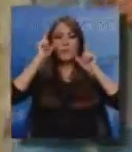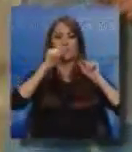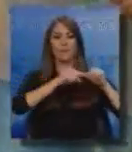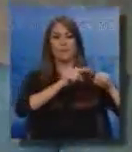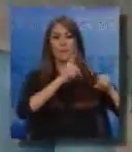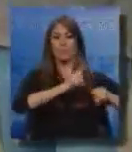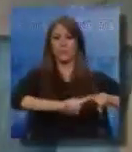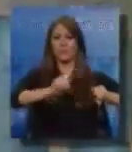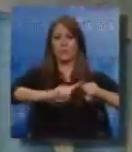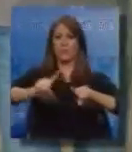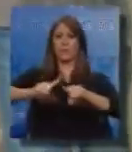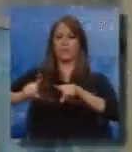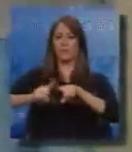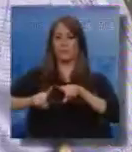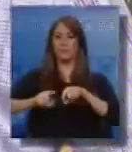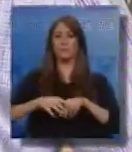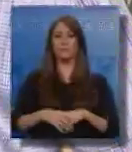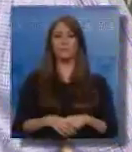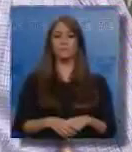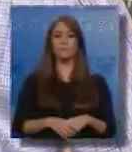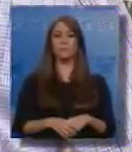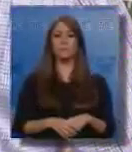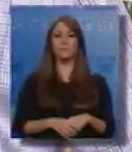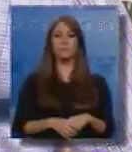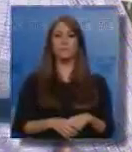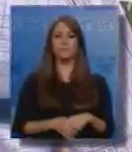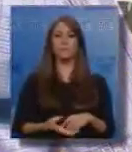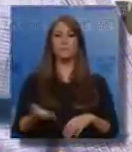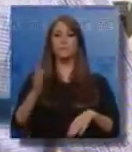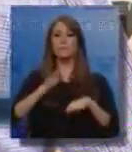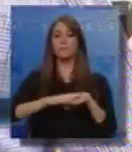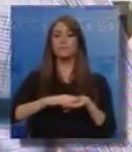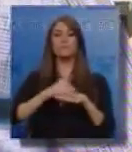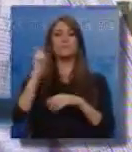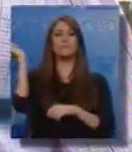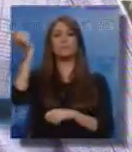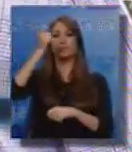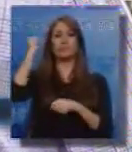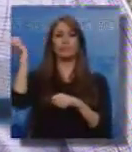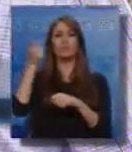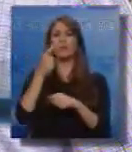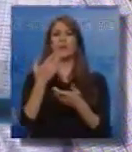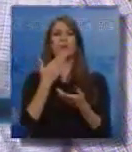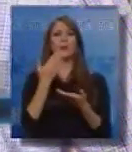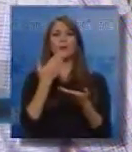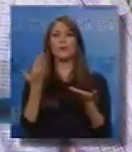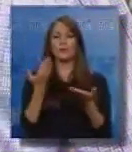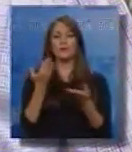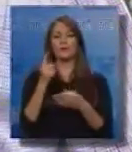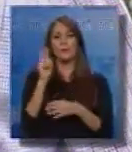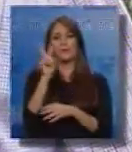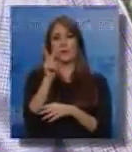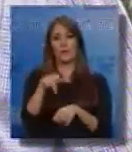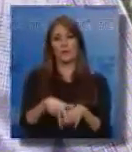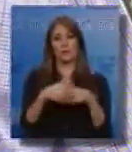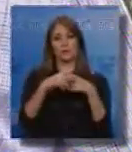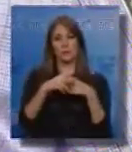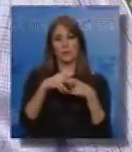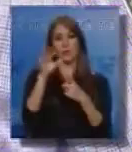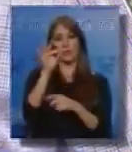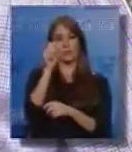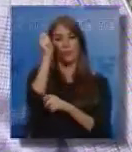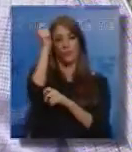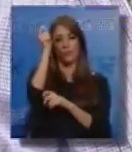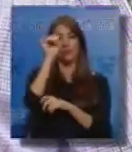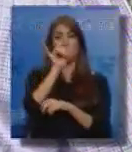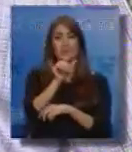500 ejemplares que van a participar en pista. En lo que es el tema de rodeos, vamos a tener 3 rodeos que arrancan desde el día viernes 9 de octubre,